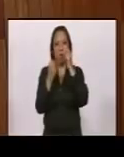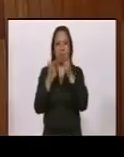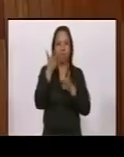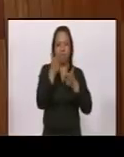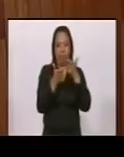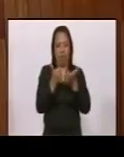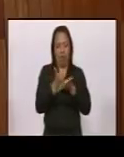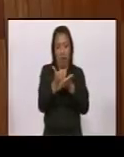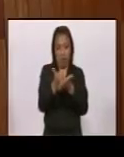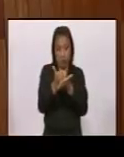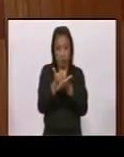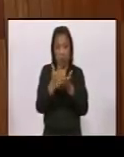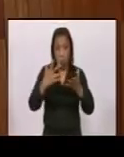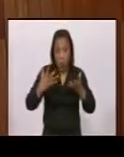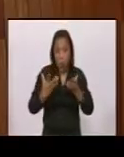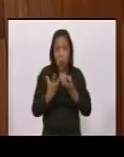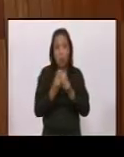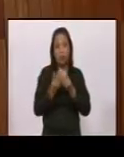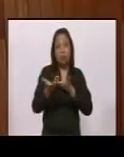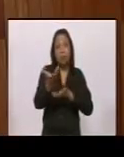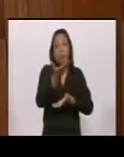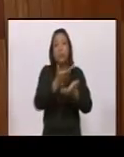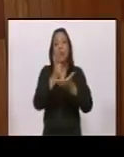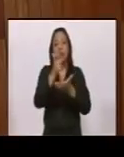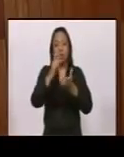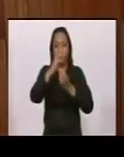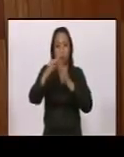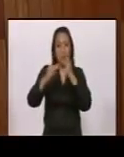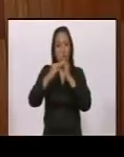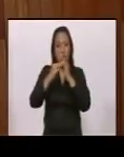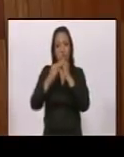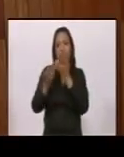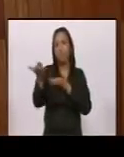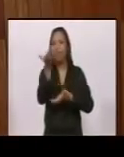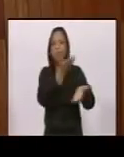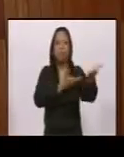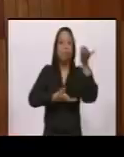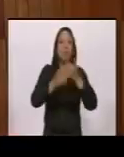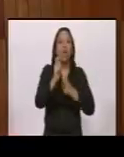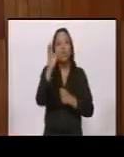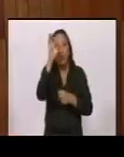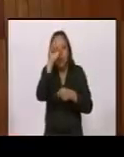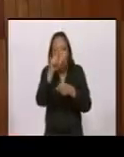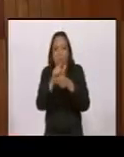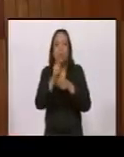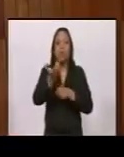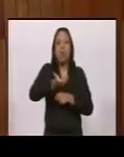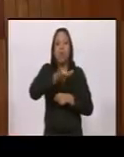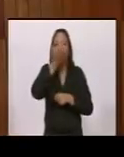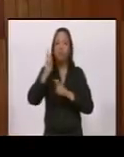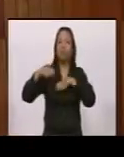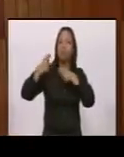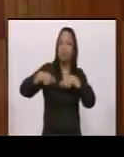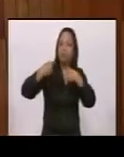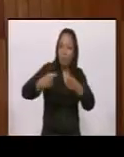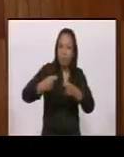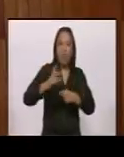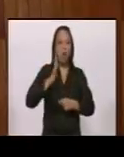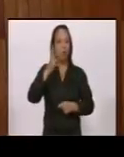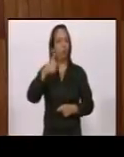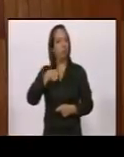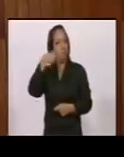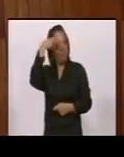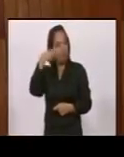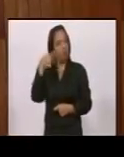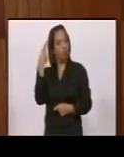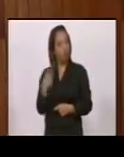Vamos a compartir con el mundo nuestra cultura y tradiciones, el orgullo de ser